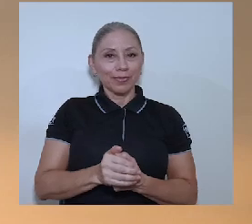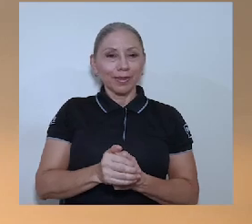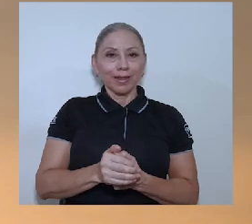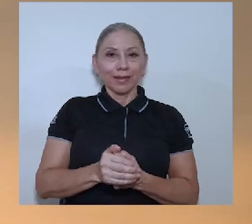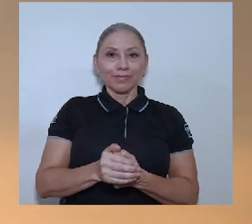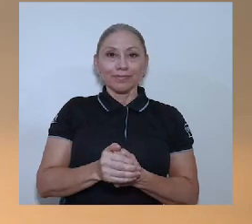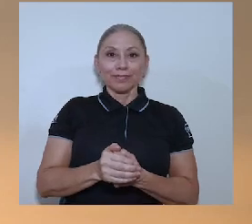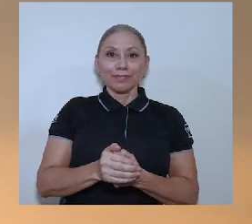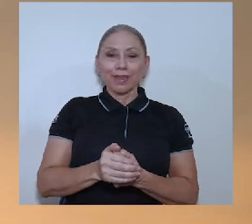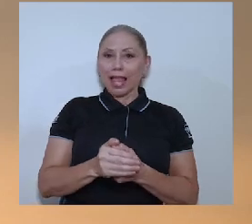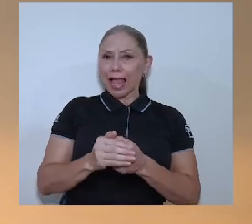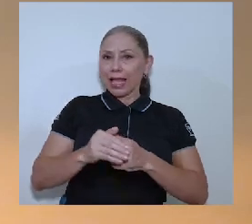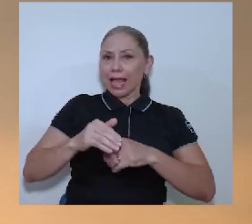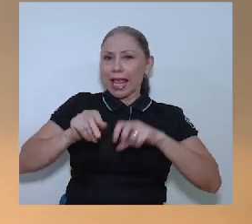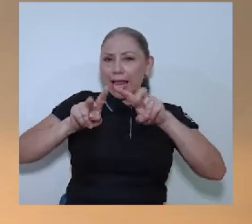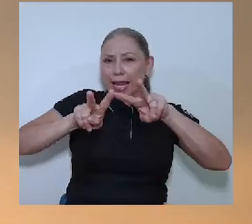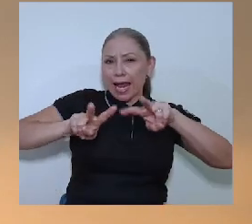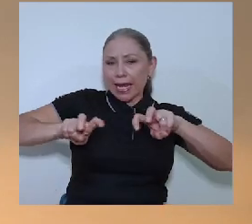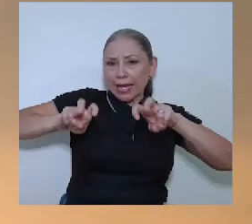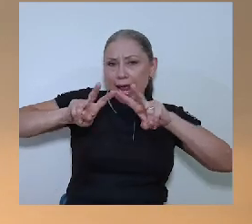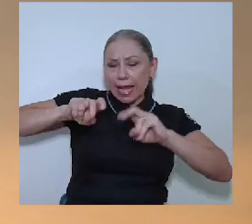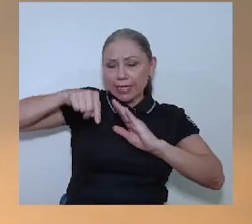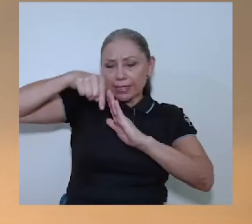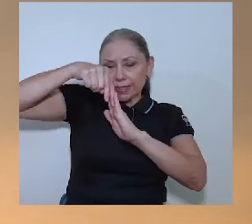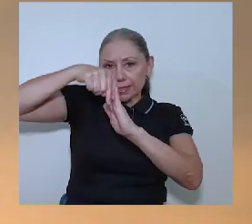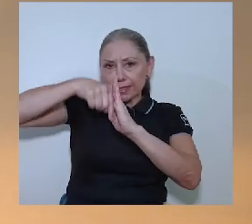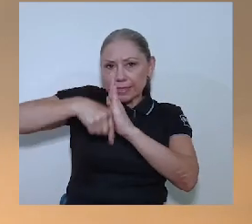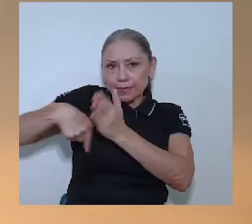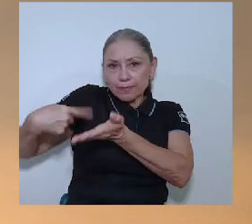del análisis de este